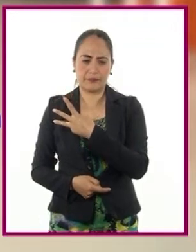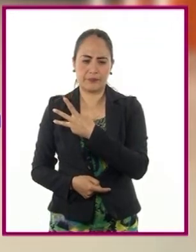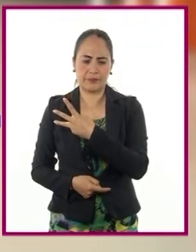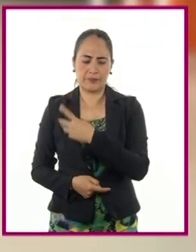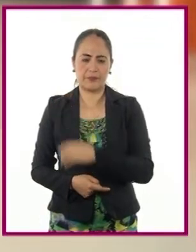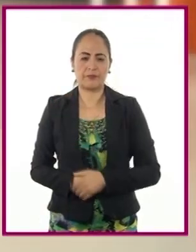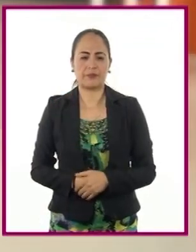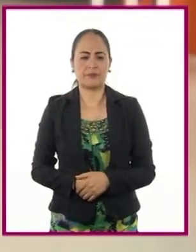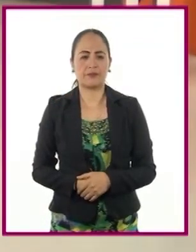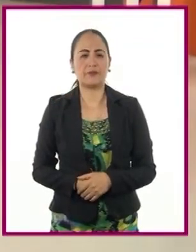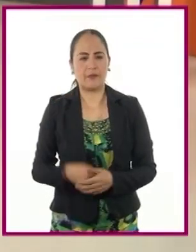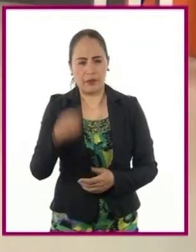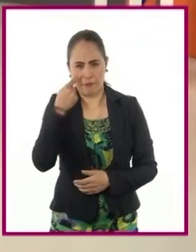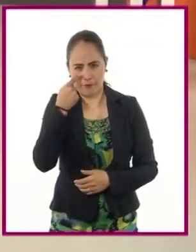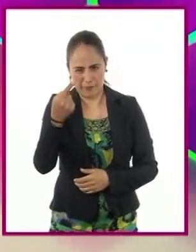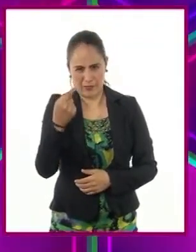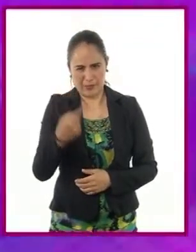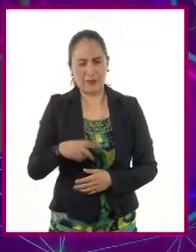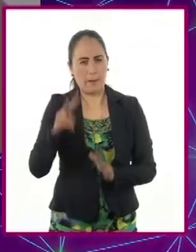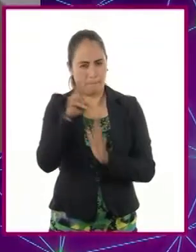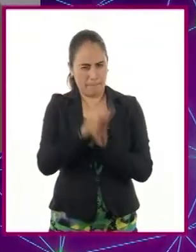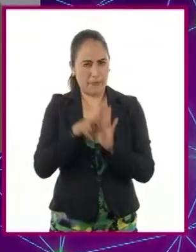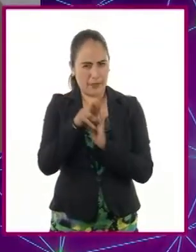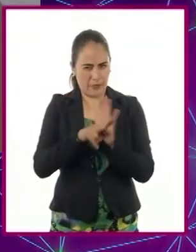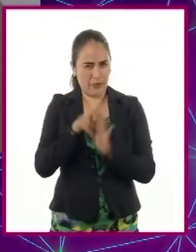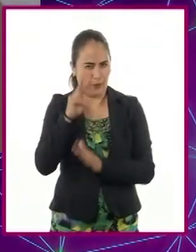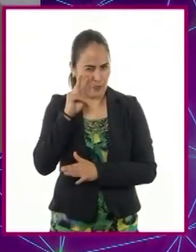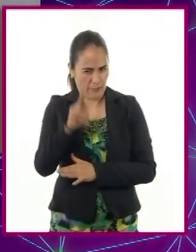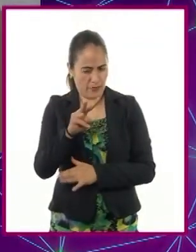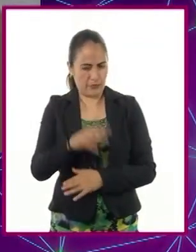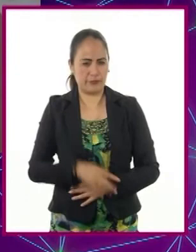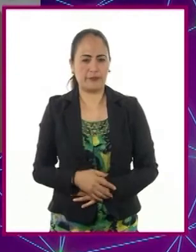metal. Observemos el siguiente video.